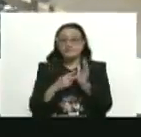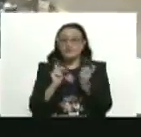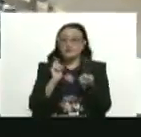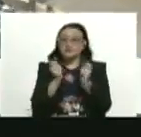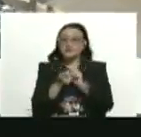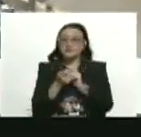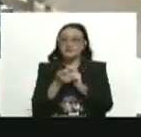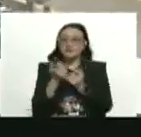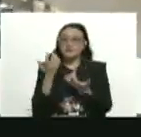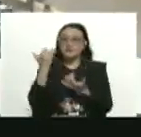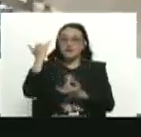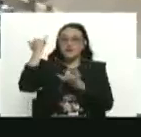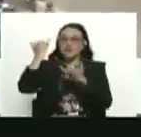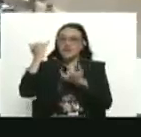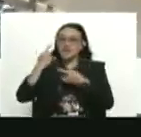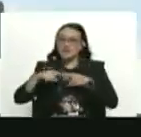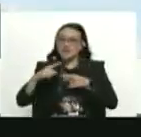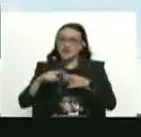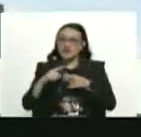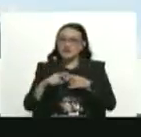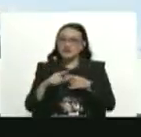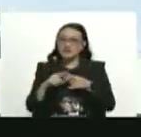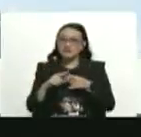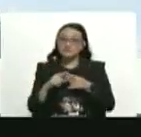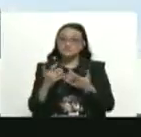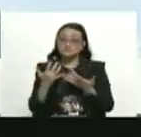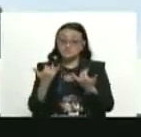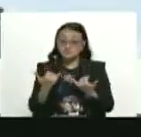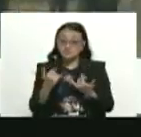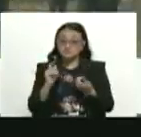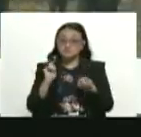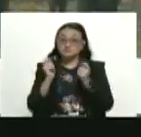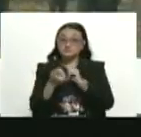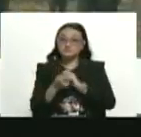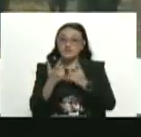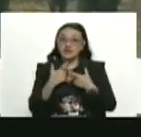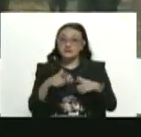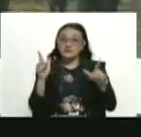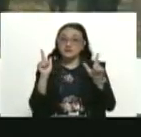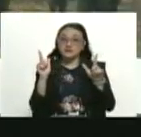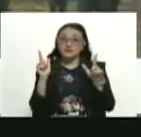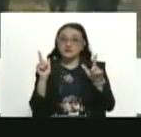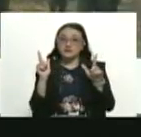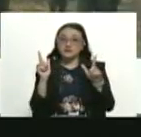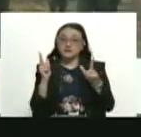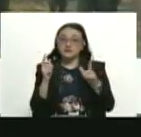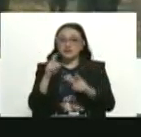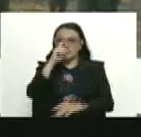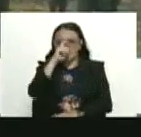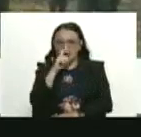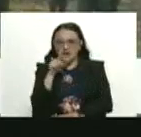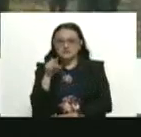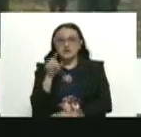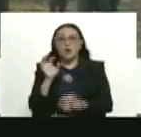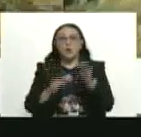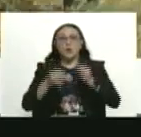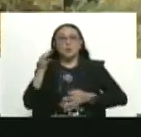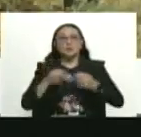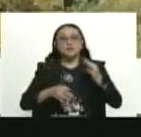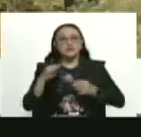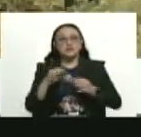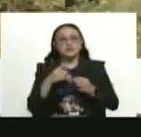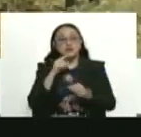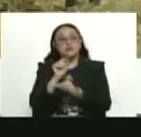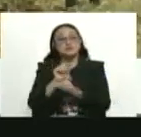son puras ilusiones, toman la licencia por la libertad, la traición por el patriotismo, la venganza por la justicia. Le decimos al